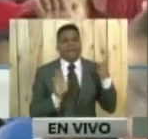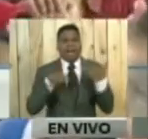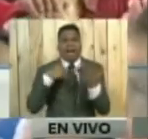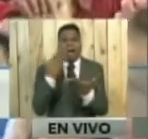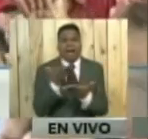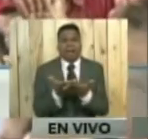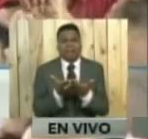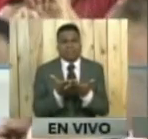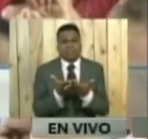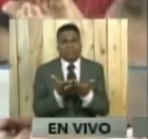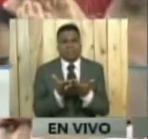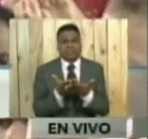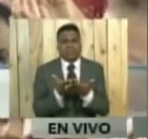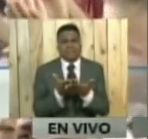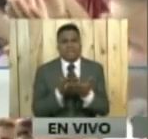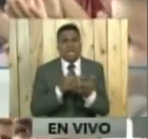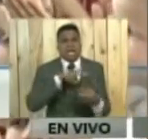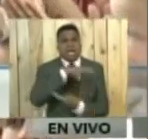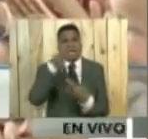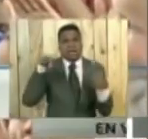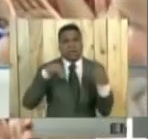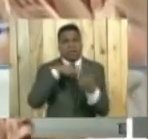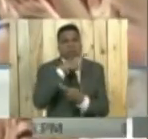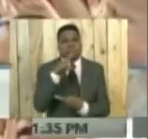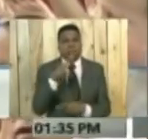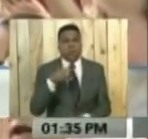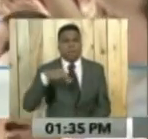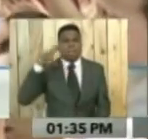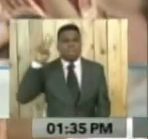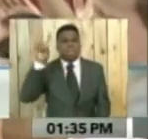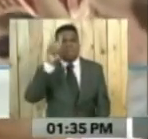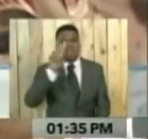hasta que la revolución venezolana